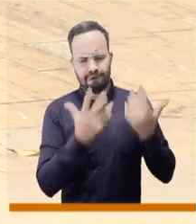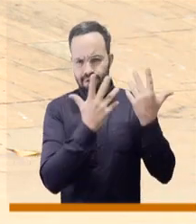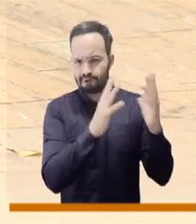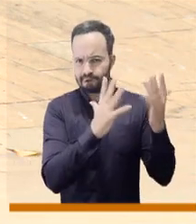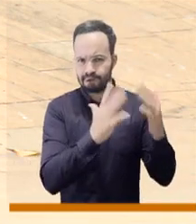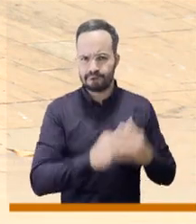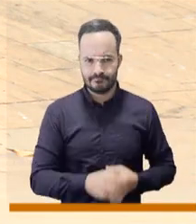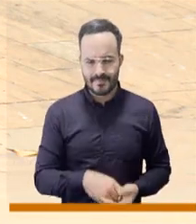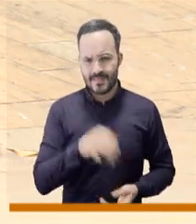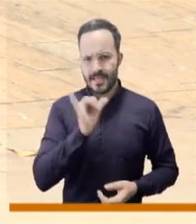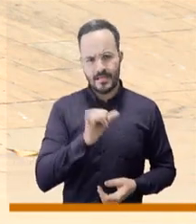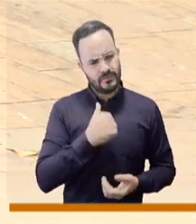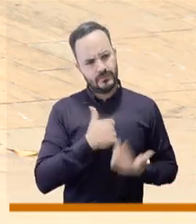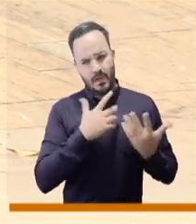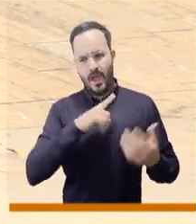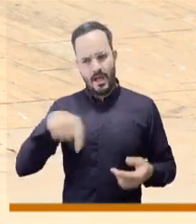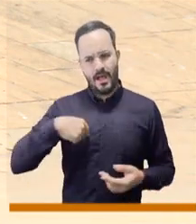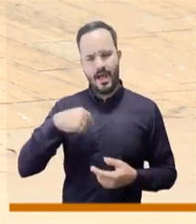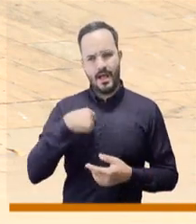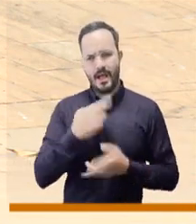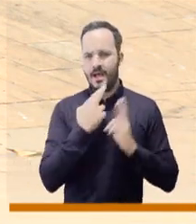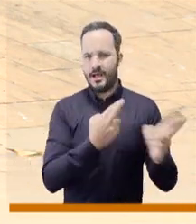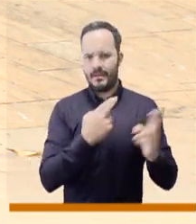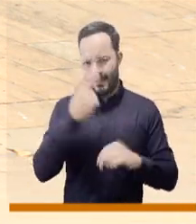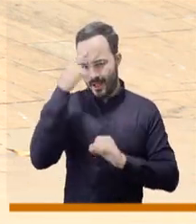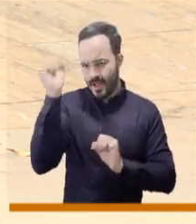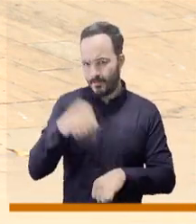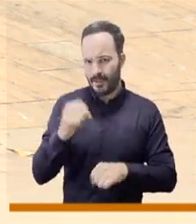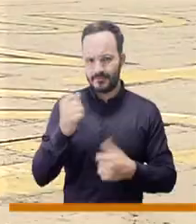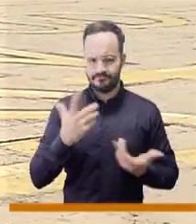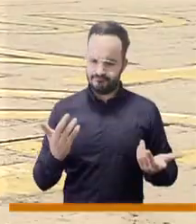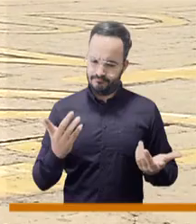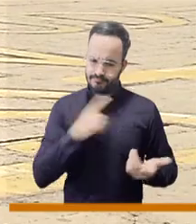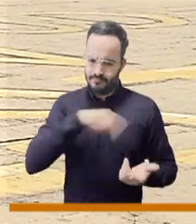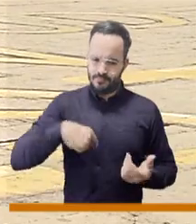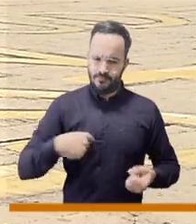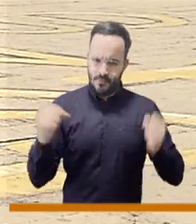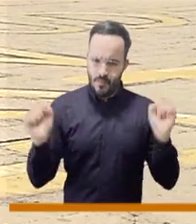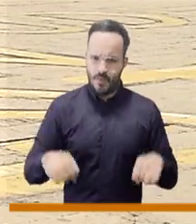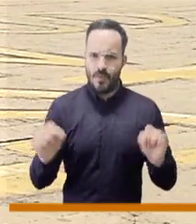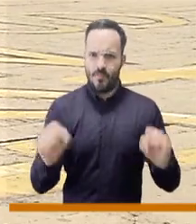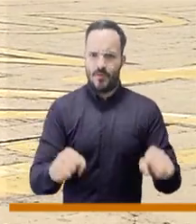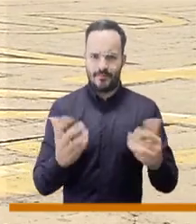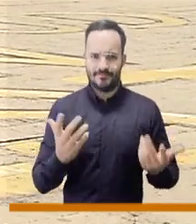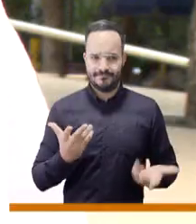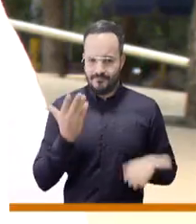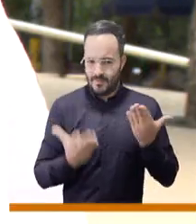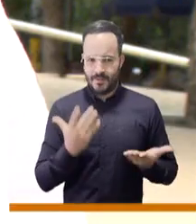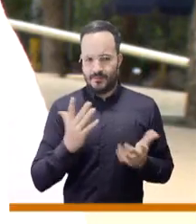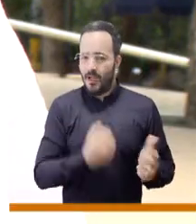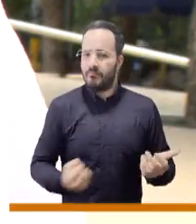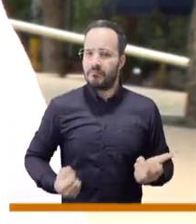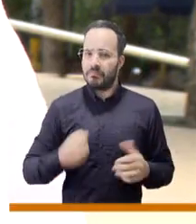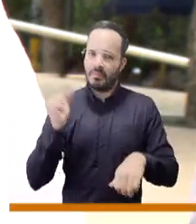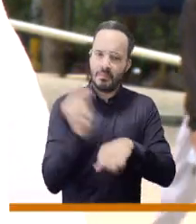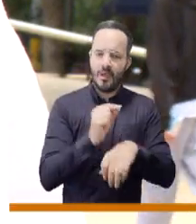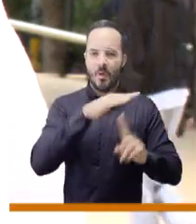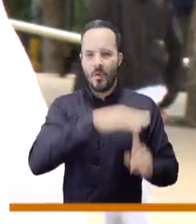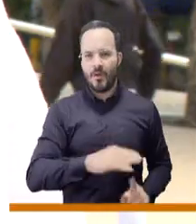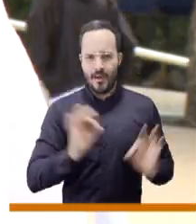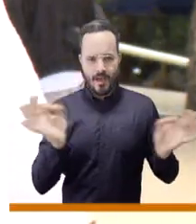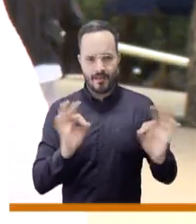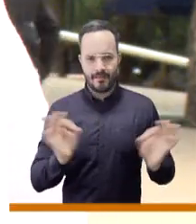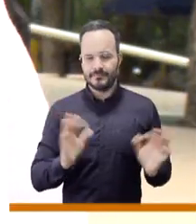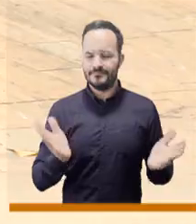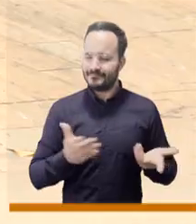y el decir, bueno, somos capaces, podemos e incursionamos donde queramos, pero hay obviamente que contar con los